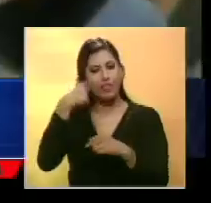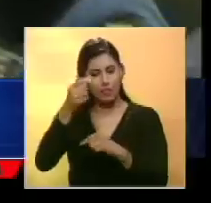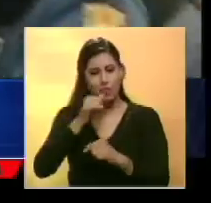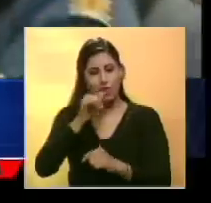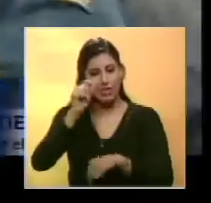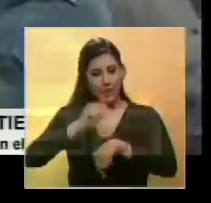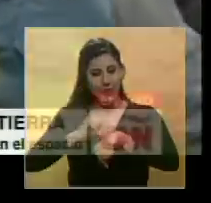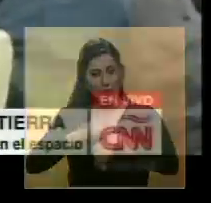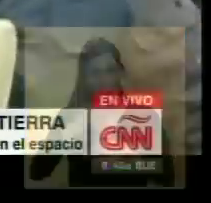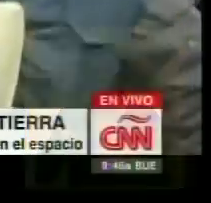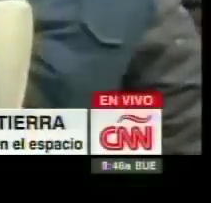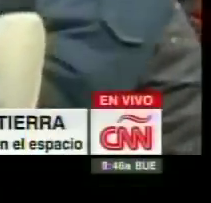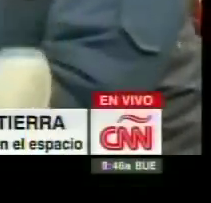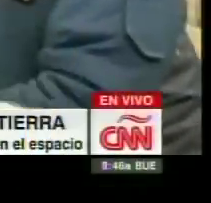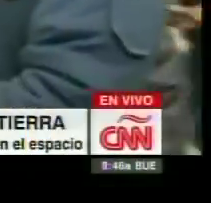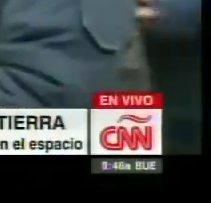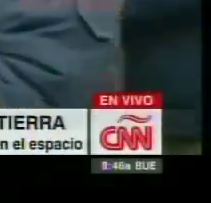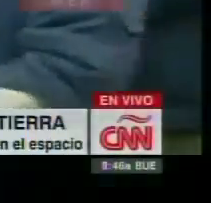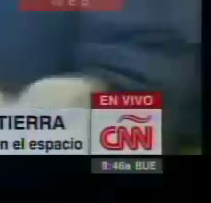en minutos, ya venimos.